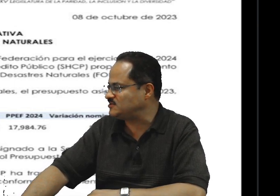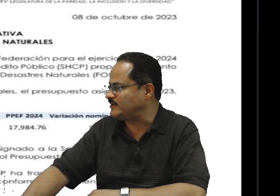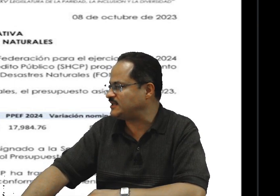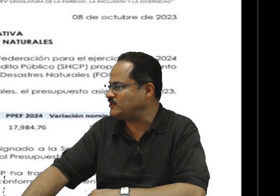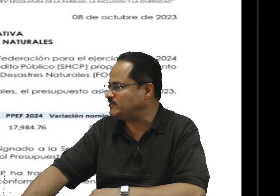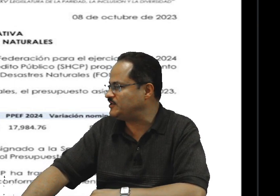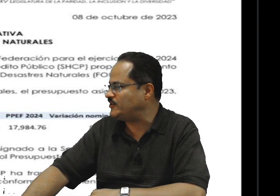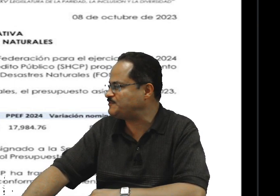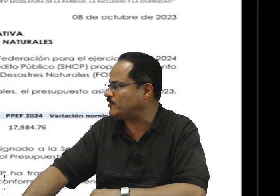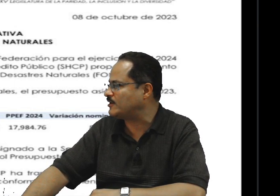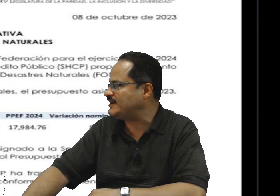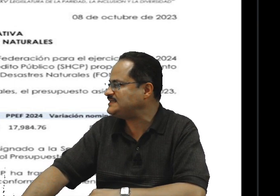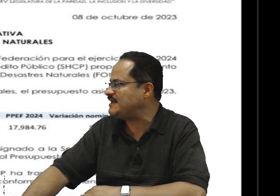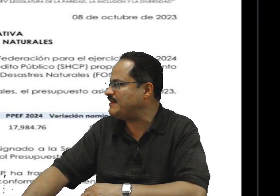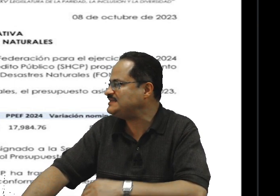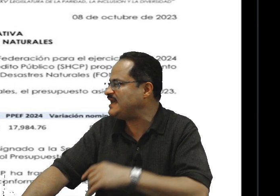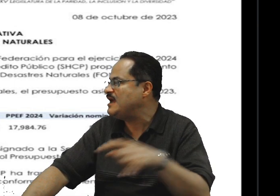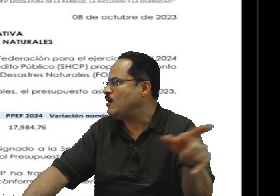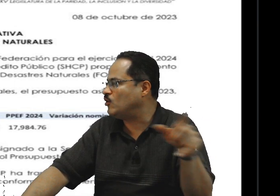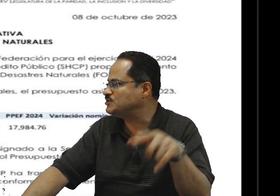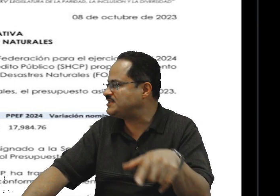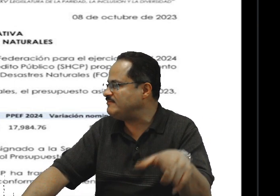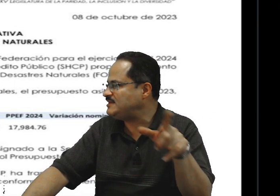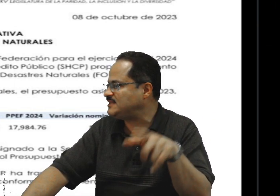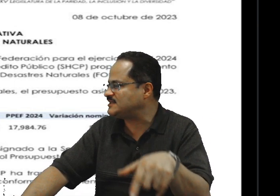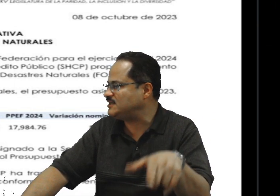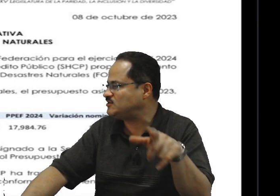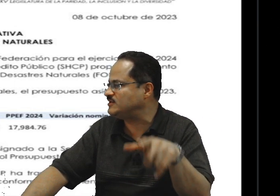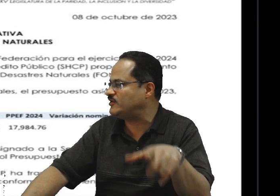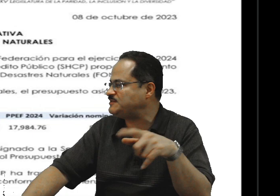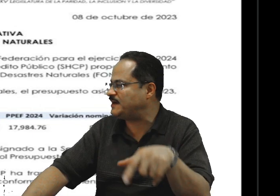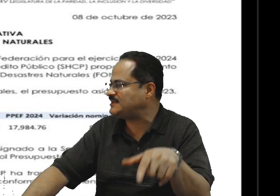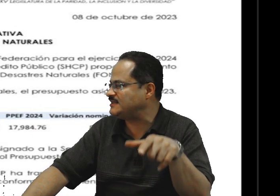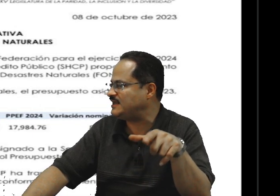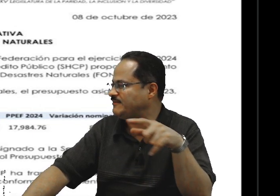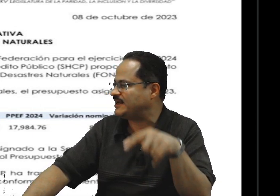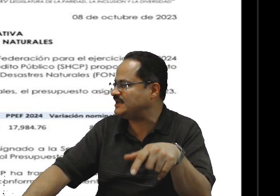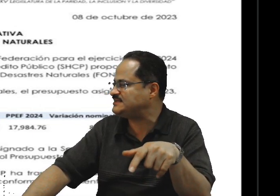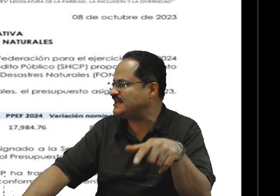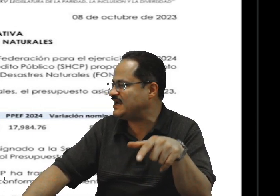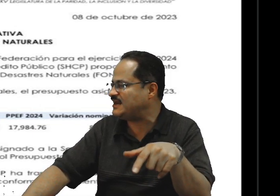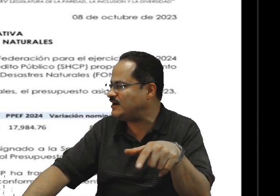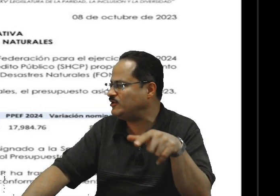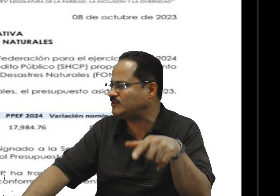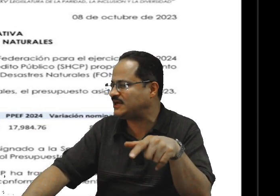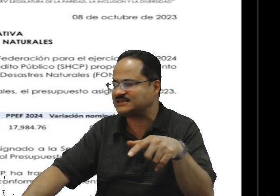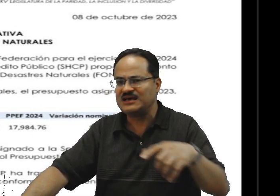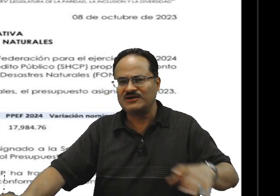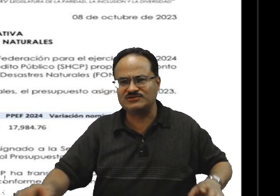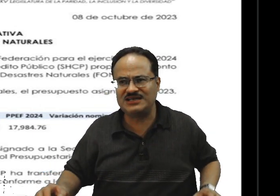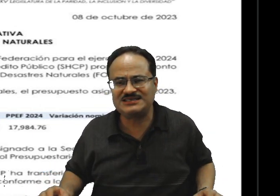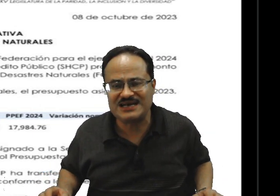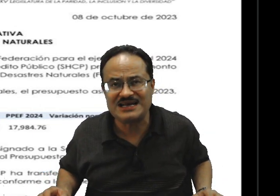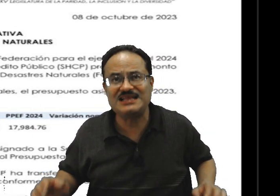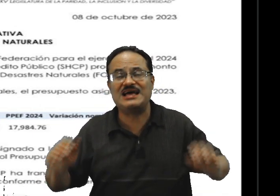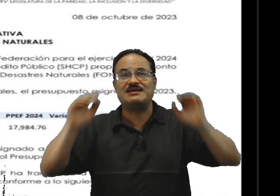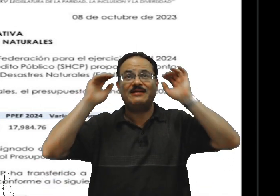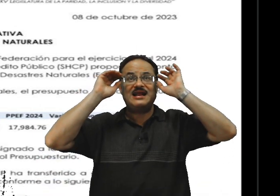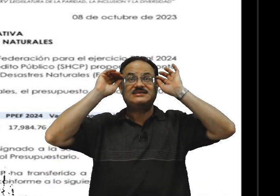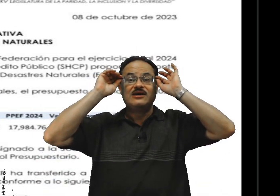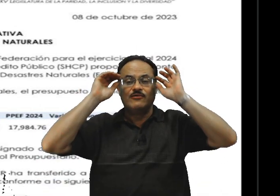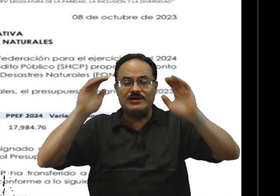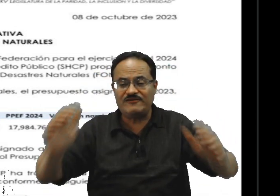5398 millones por lo que restan más de 11700 millones para atender la emergencia de Guerrero y otras ustedes creen que de